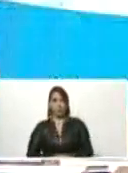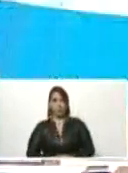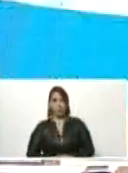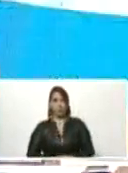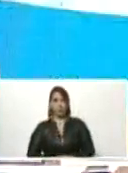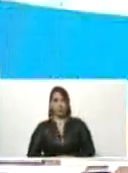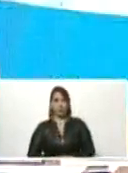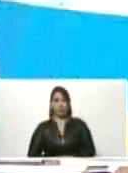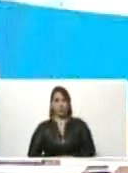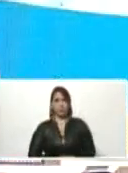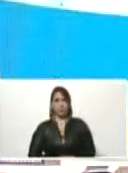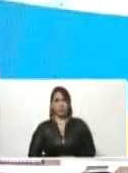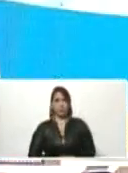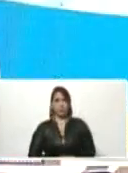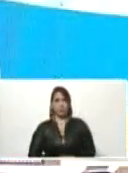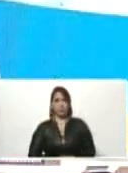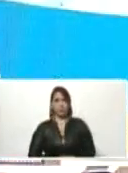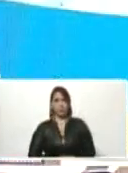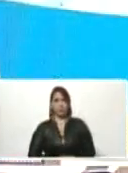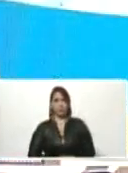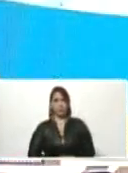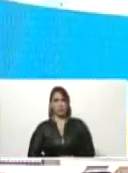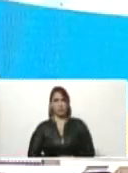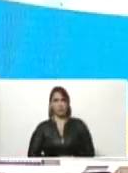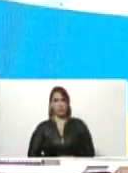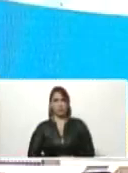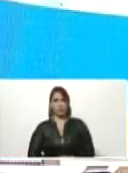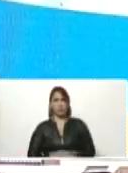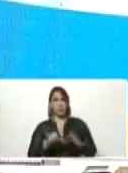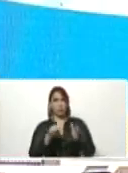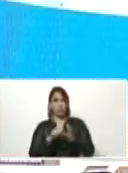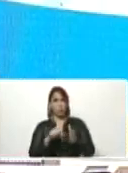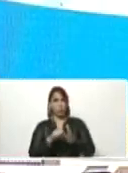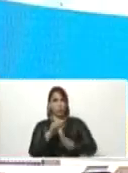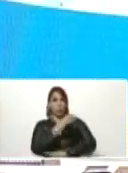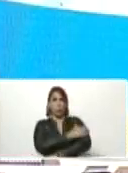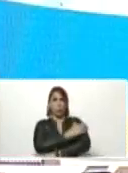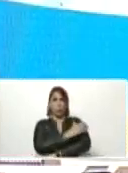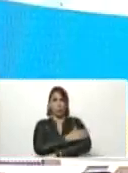renacerá de las cenizas donde la ultraderecha,